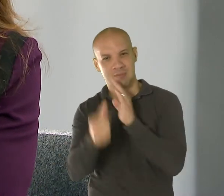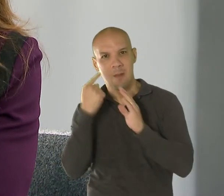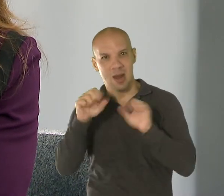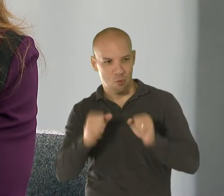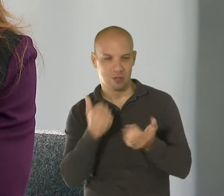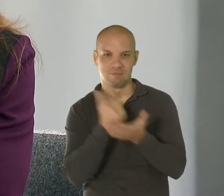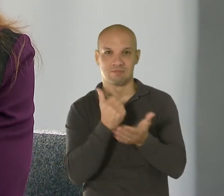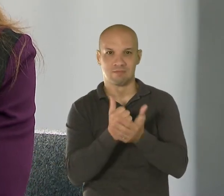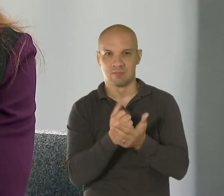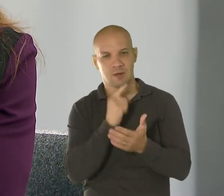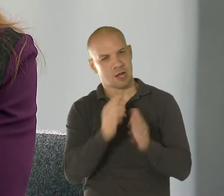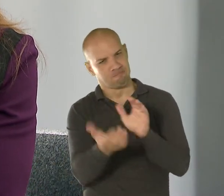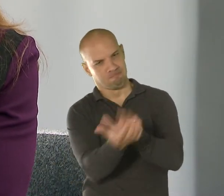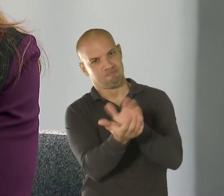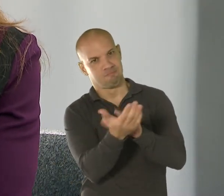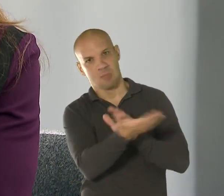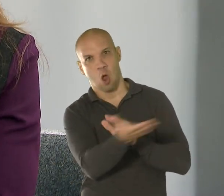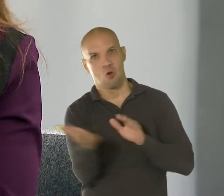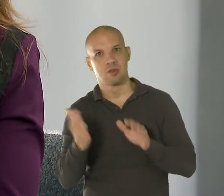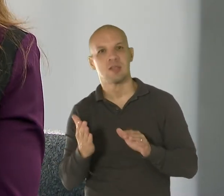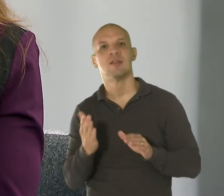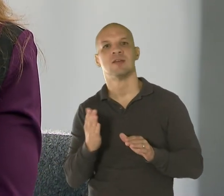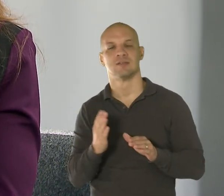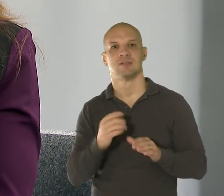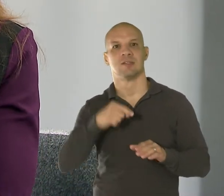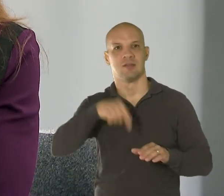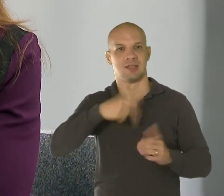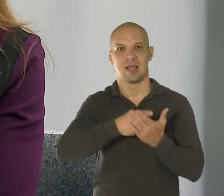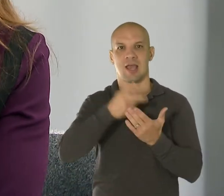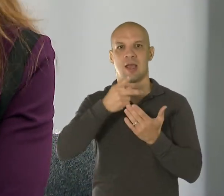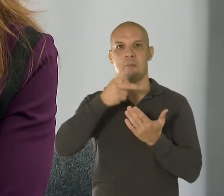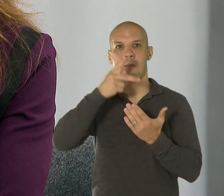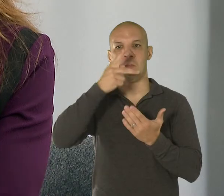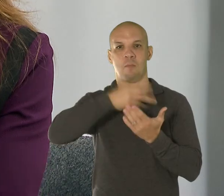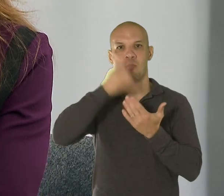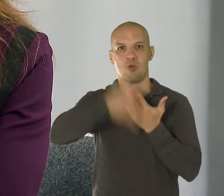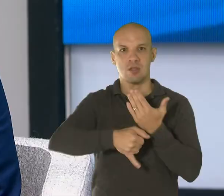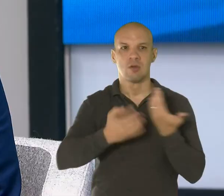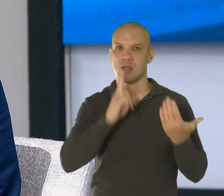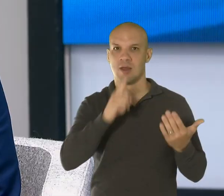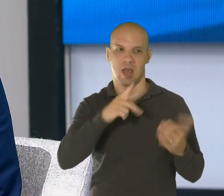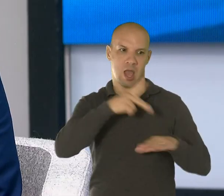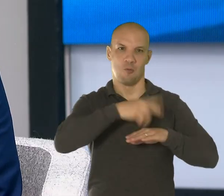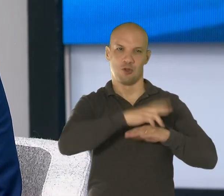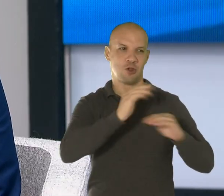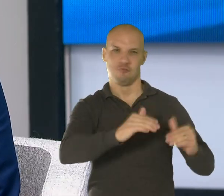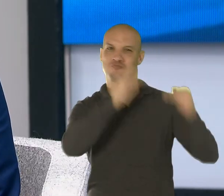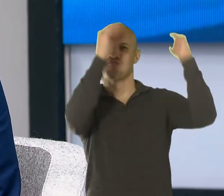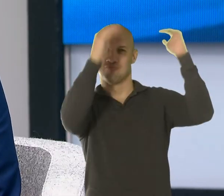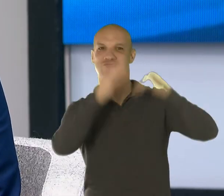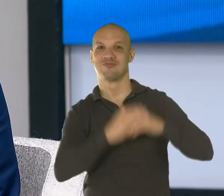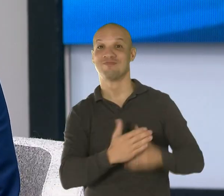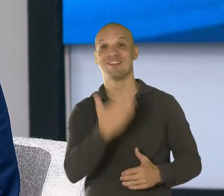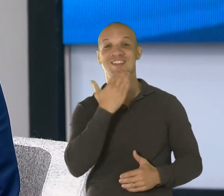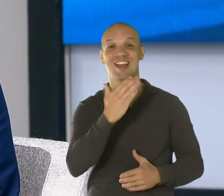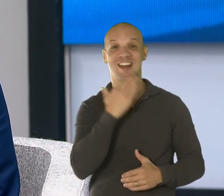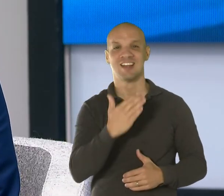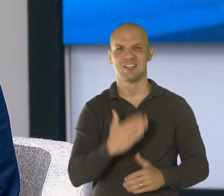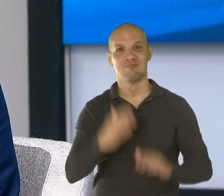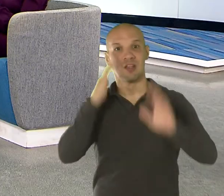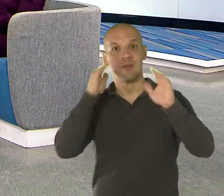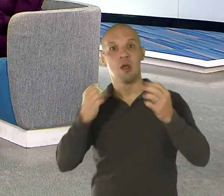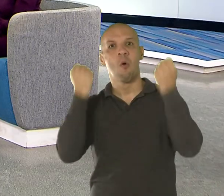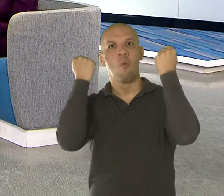todo el que trabaja allí, a la universidad por este proyecto que pone el nombre de Puerto Rico muy en alto. Muchísimas gracias. Y ojalá